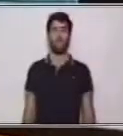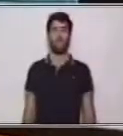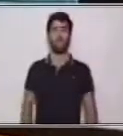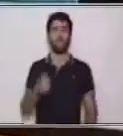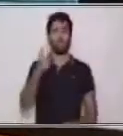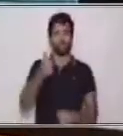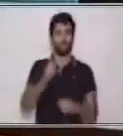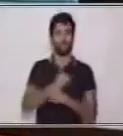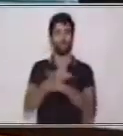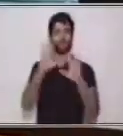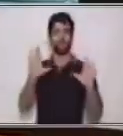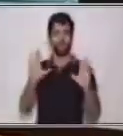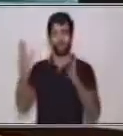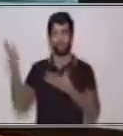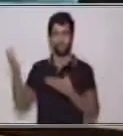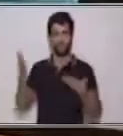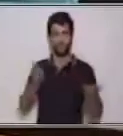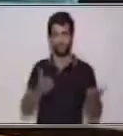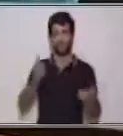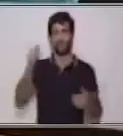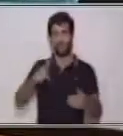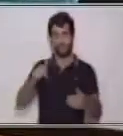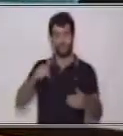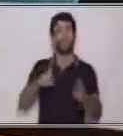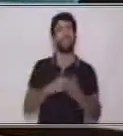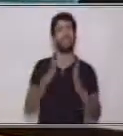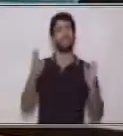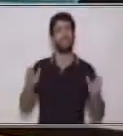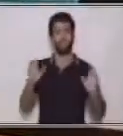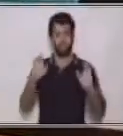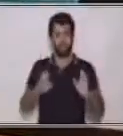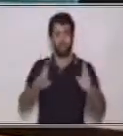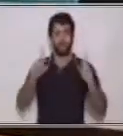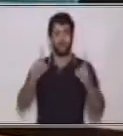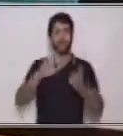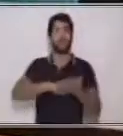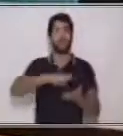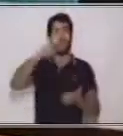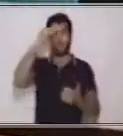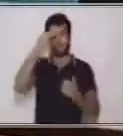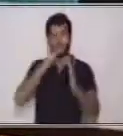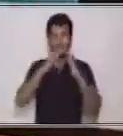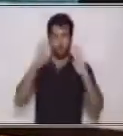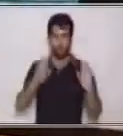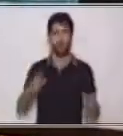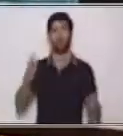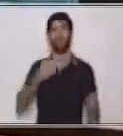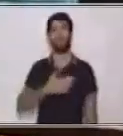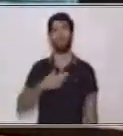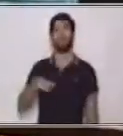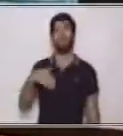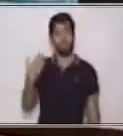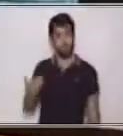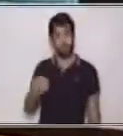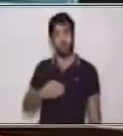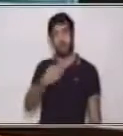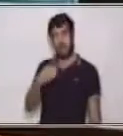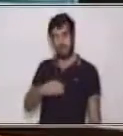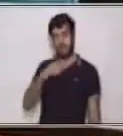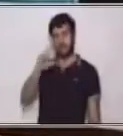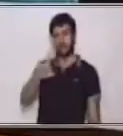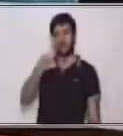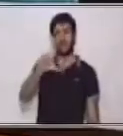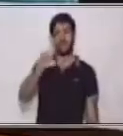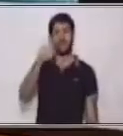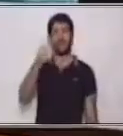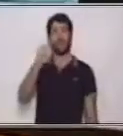Buenos días, bienvenido a este espacio educativo Aprendo en Casa. Soy la maestra Claudia Morales y el día de